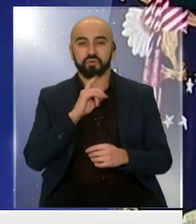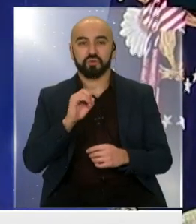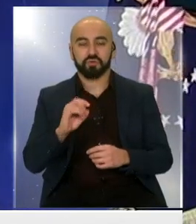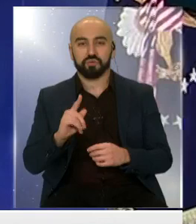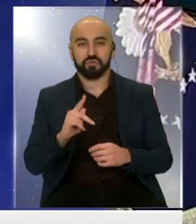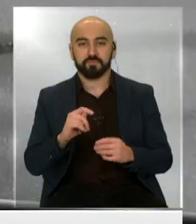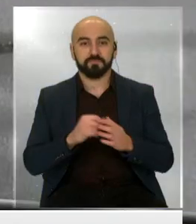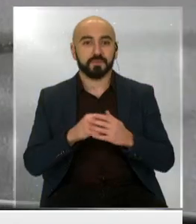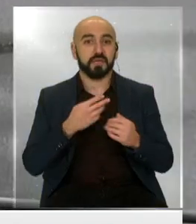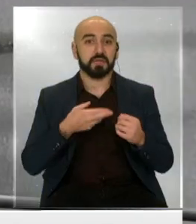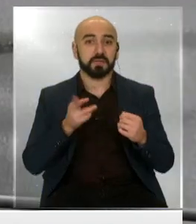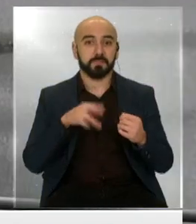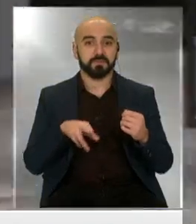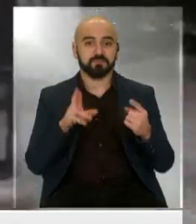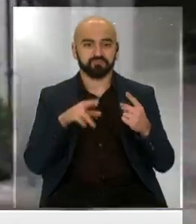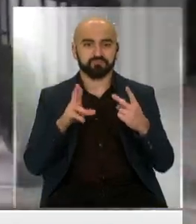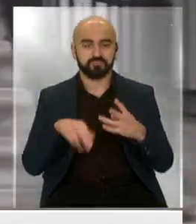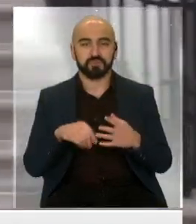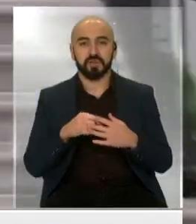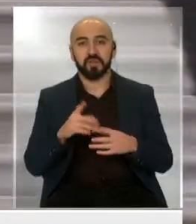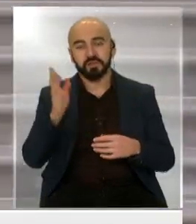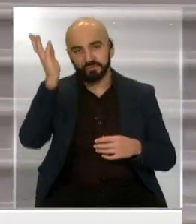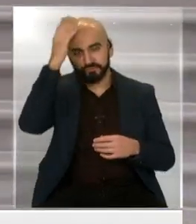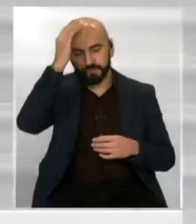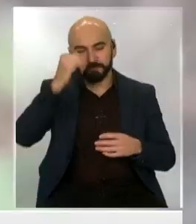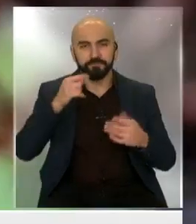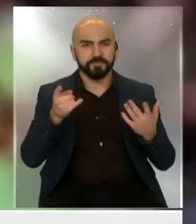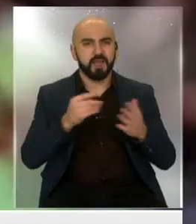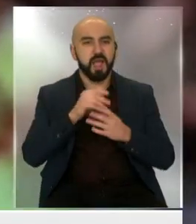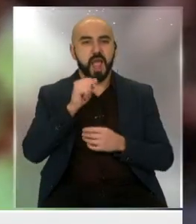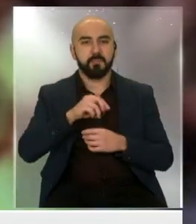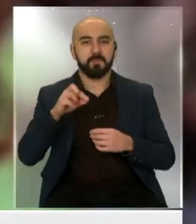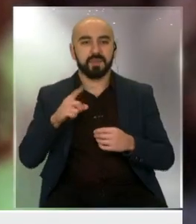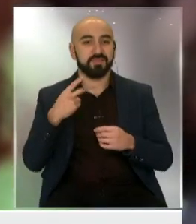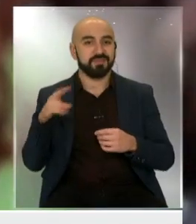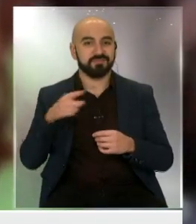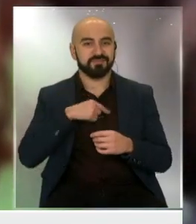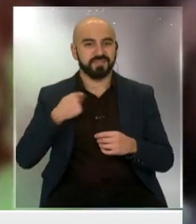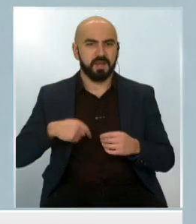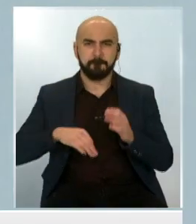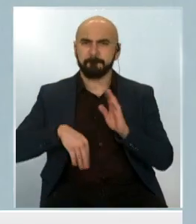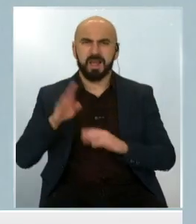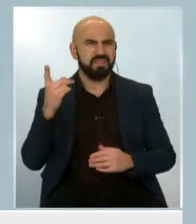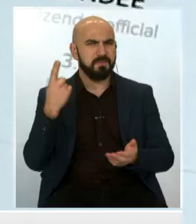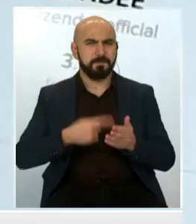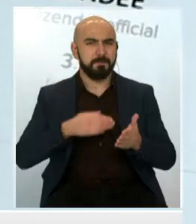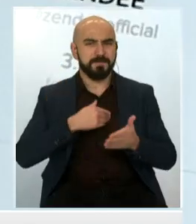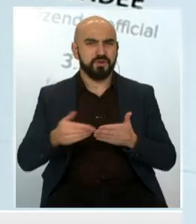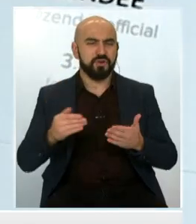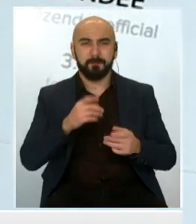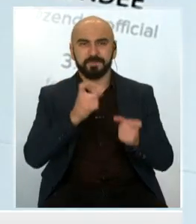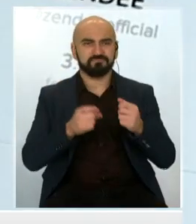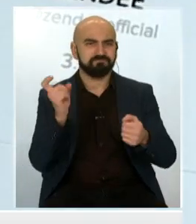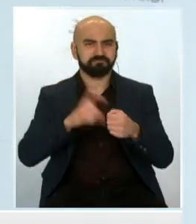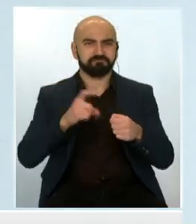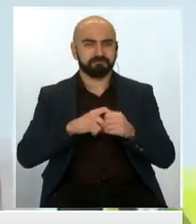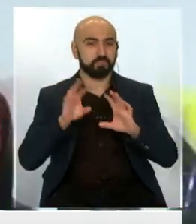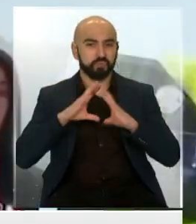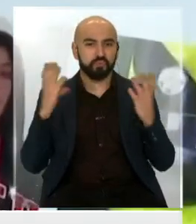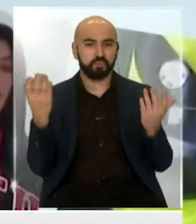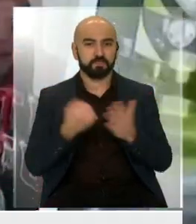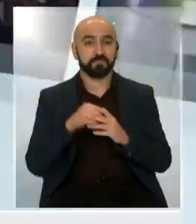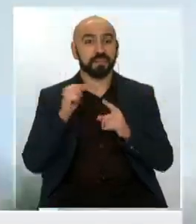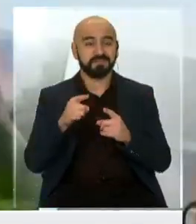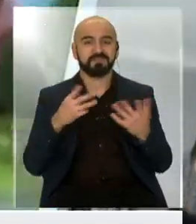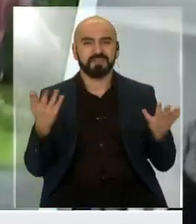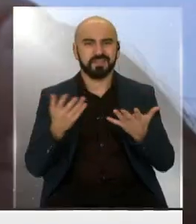más repetidas esta semana por Donald Trump. La aplicación china de más de 1.000 millones de usuarios en el mundo se ha convertido incluso en un